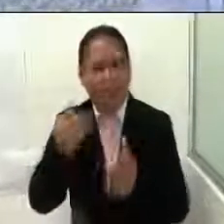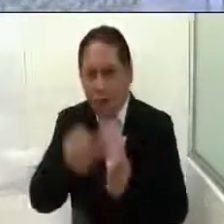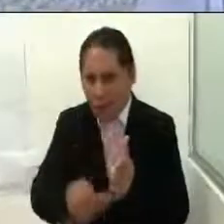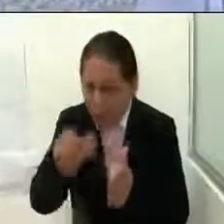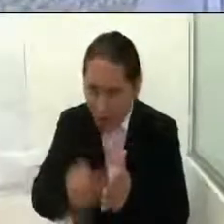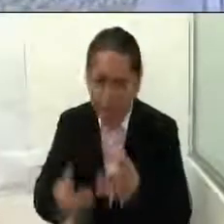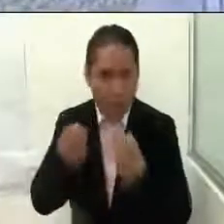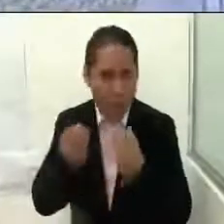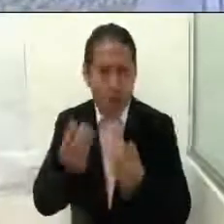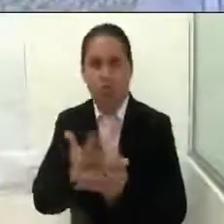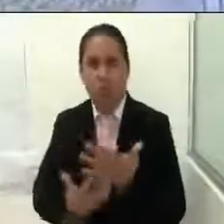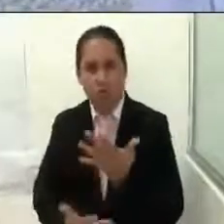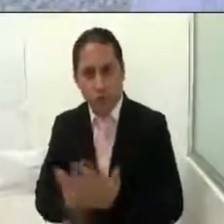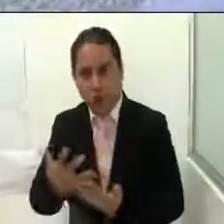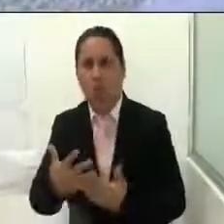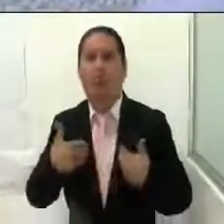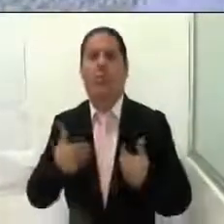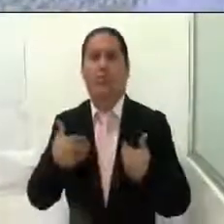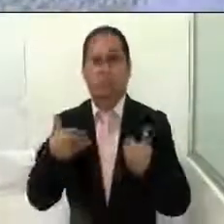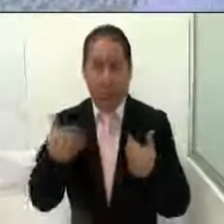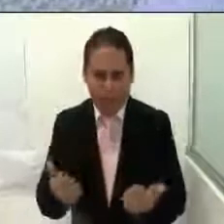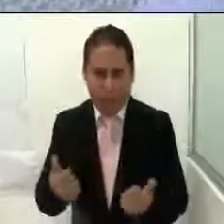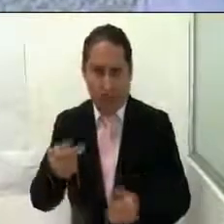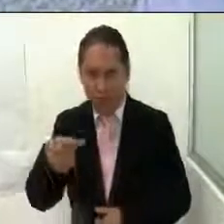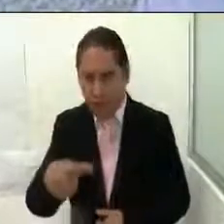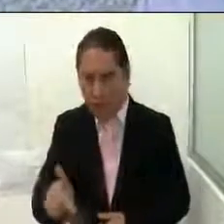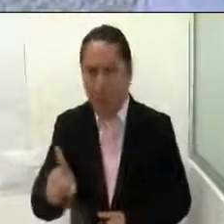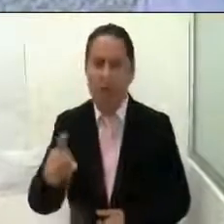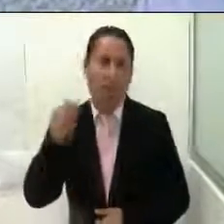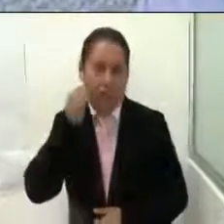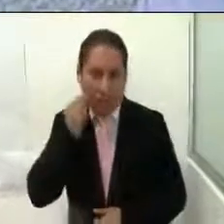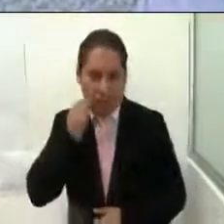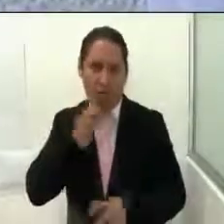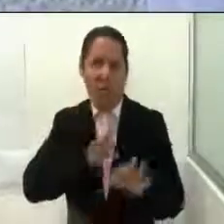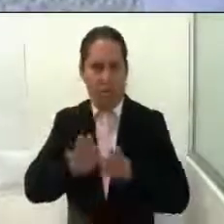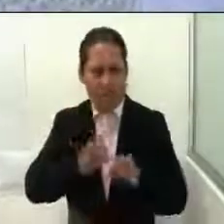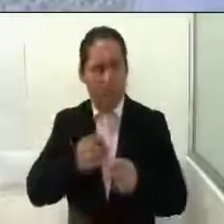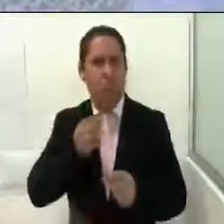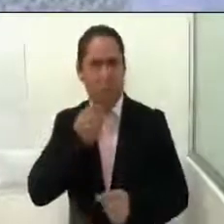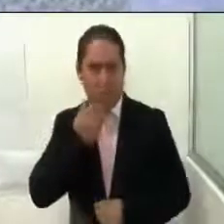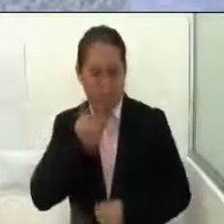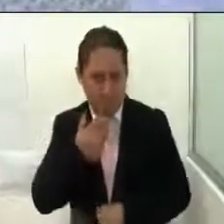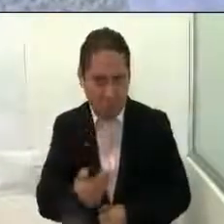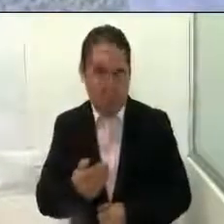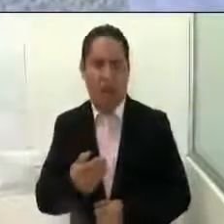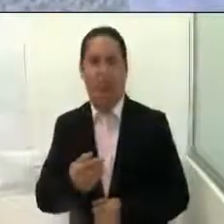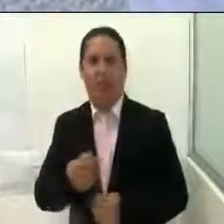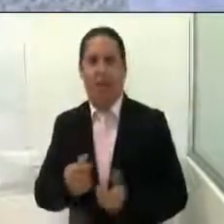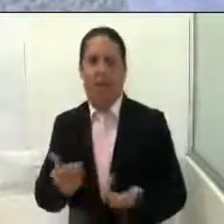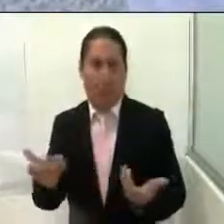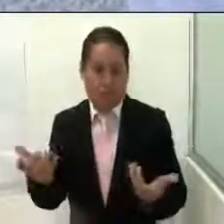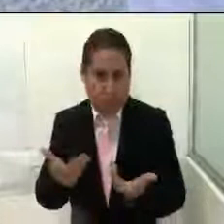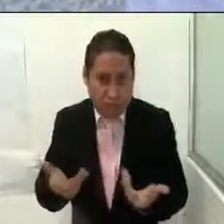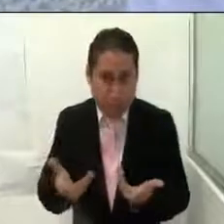hacer y entendemos pero esto se va a deber al buen desempeño y a la buena y al buen oficio de todos los